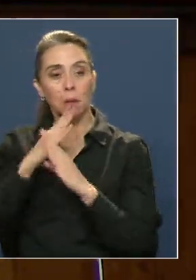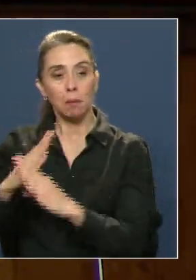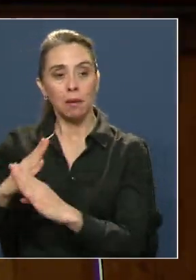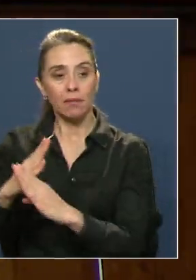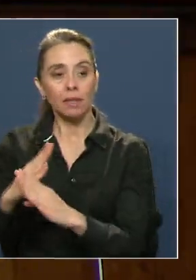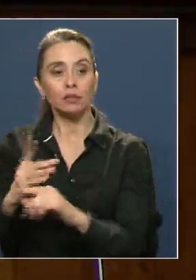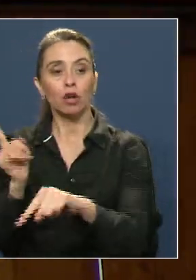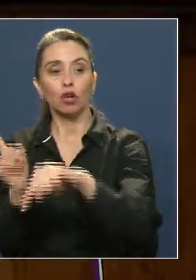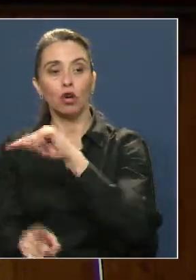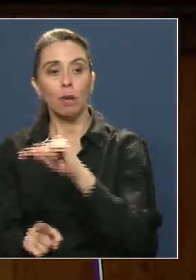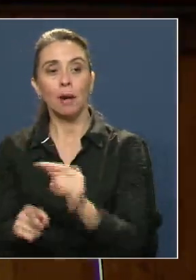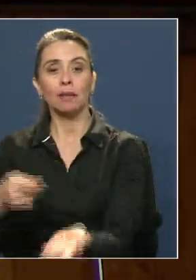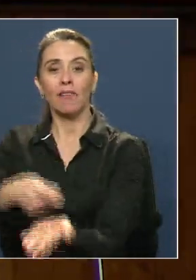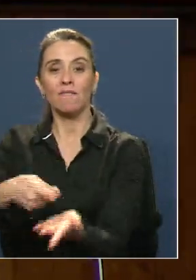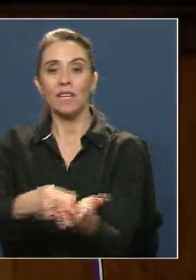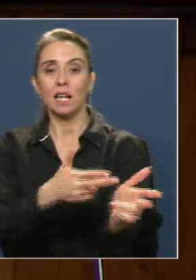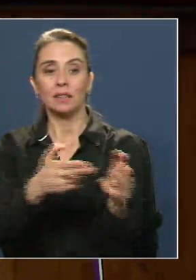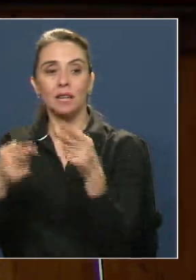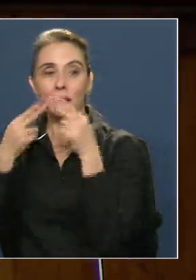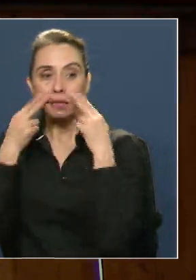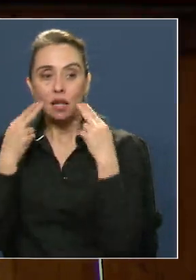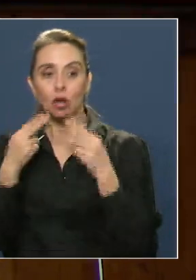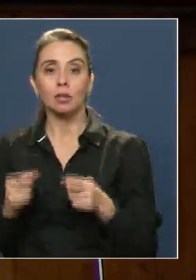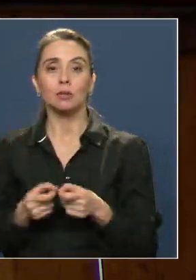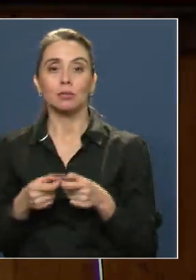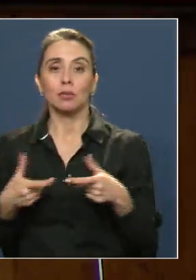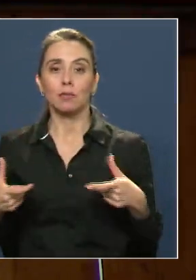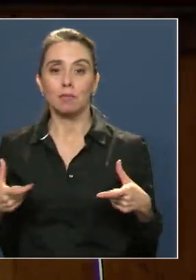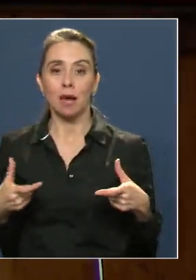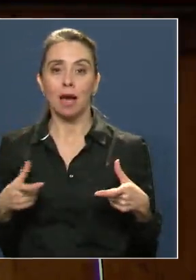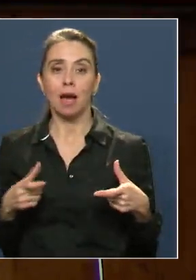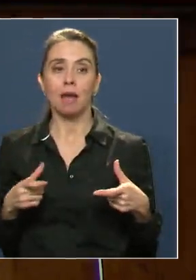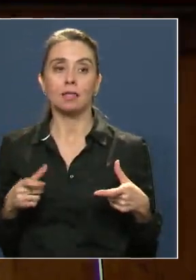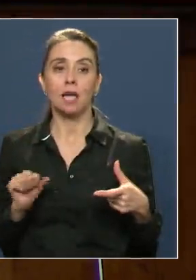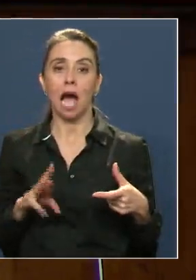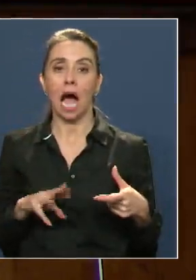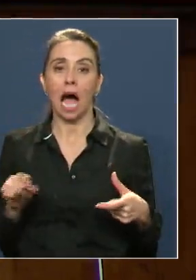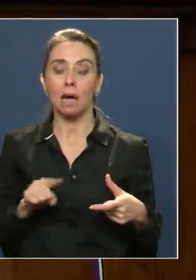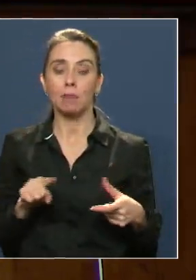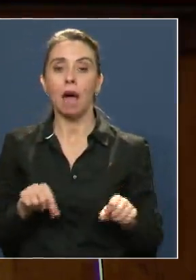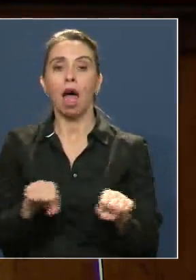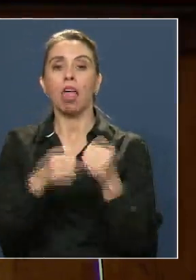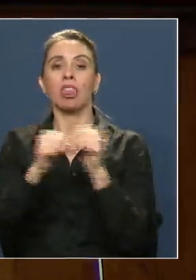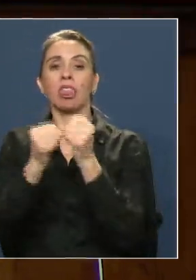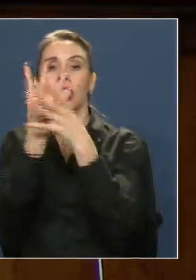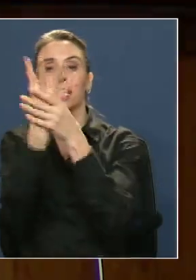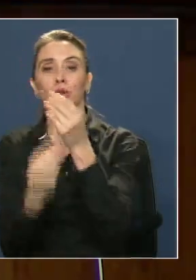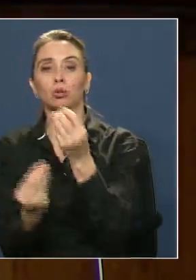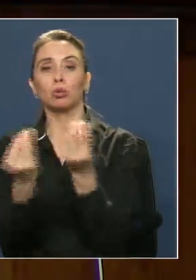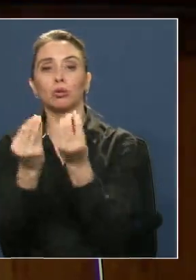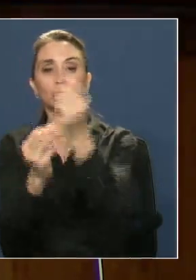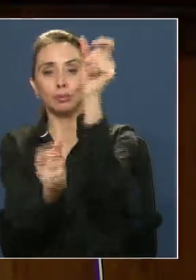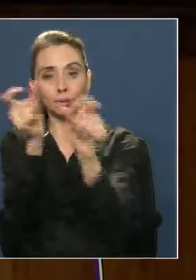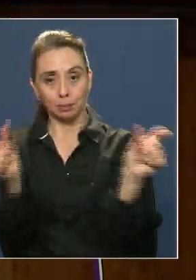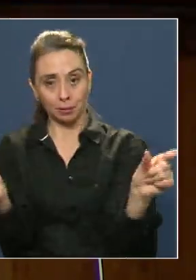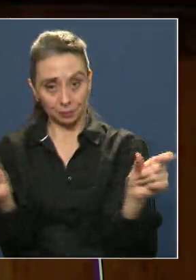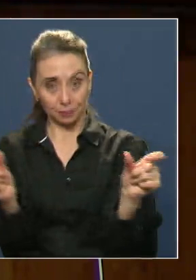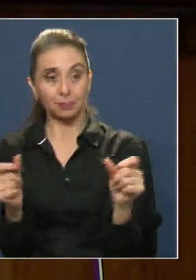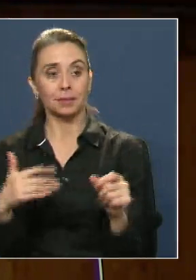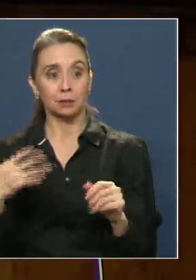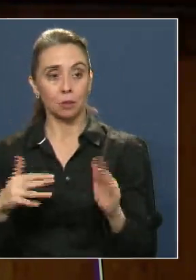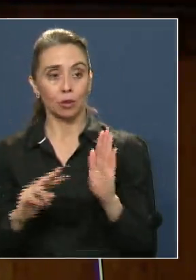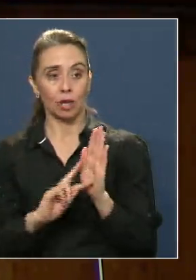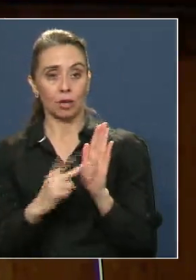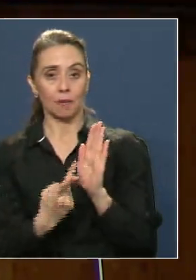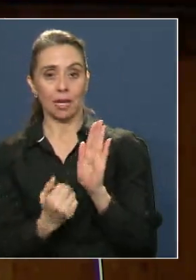del financiamiento del terrorismo y la proliferación de armas de destrucción masiva. Sin embargo, resulta relevante